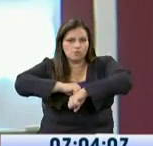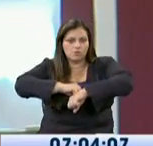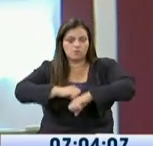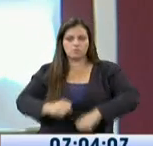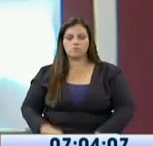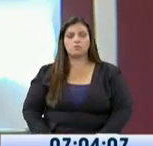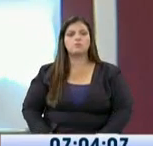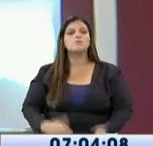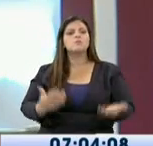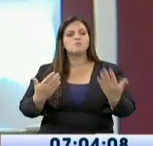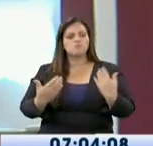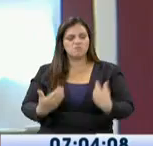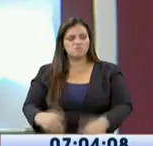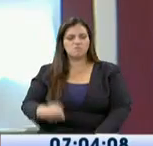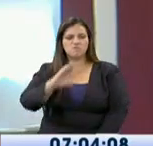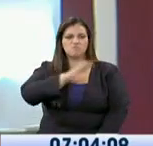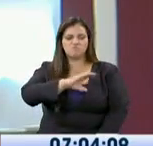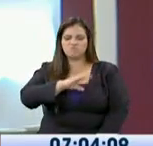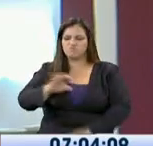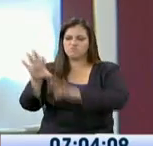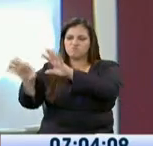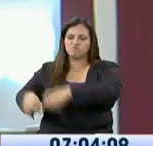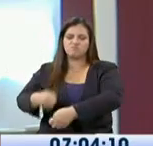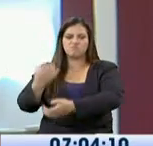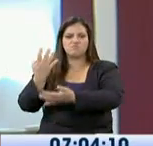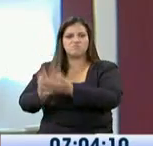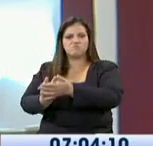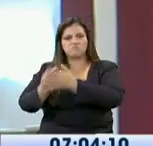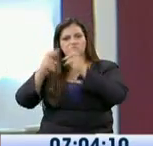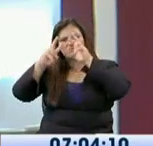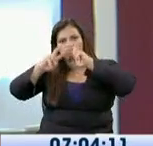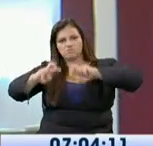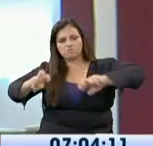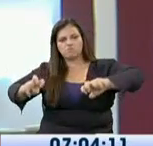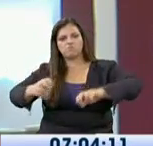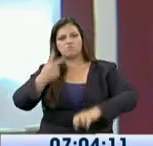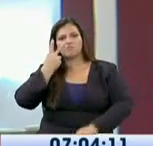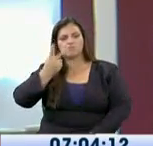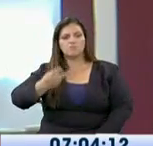autor del delito fue detenido para investigaciones. Veamos.